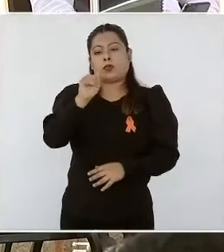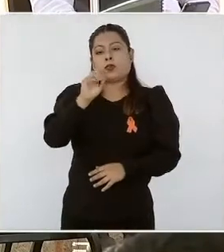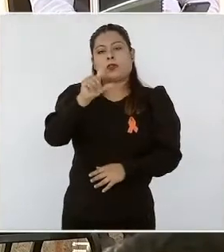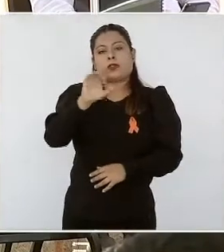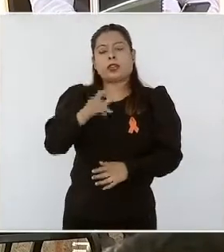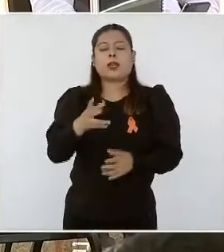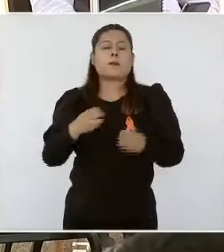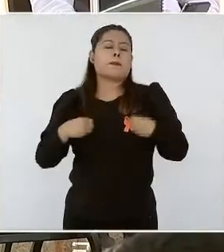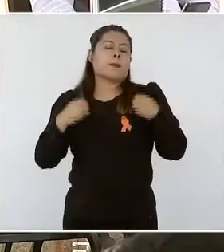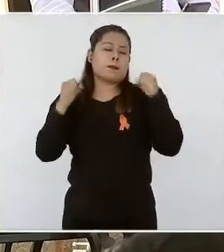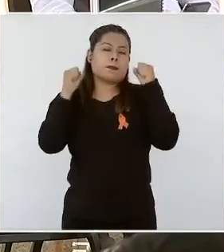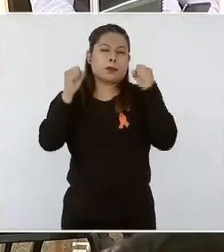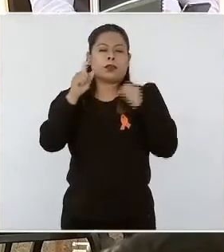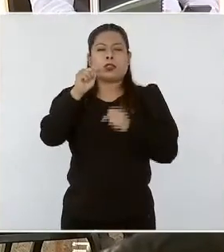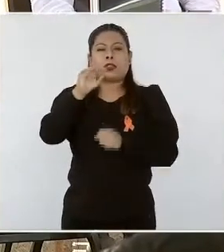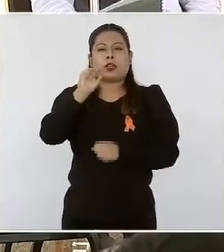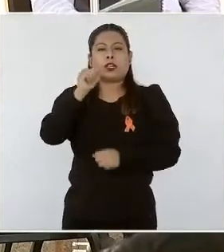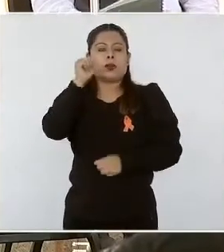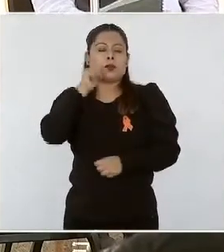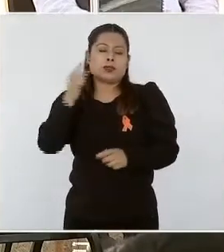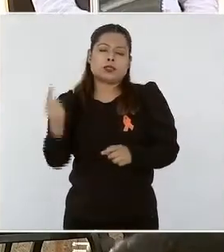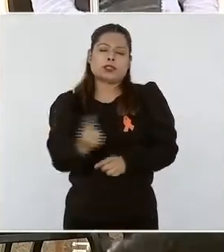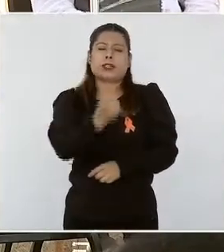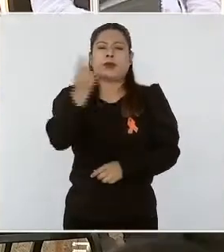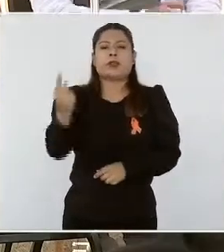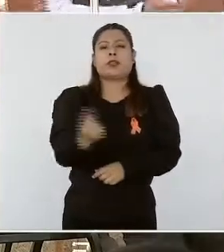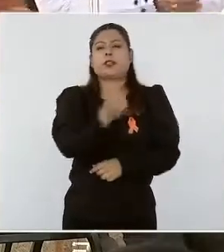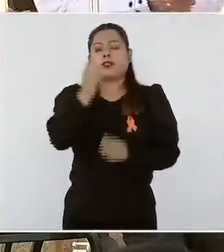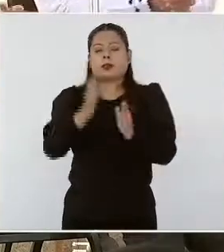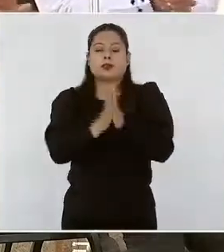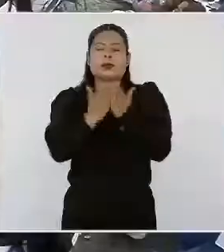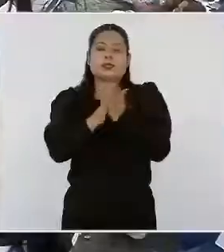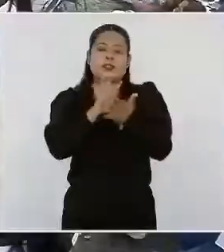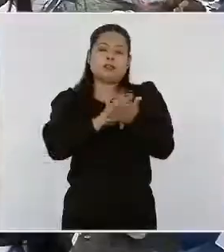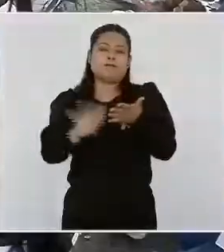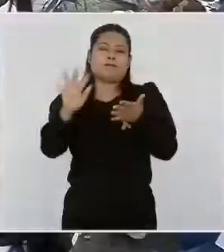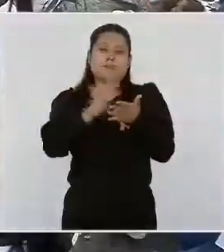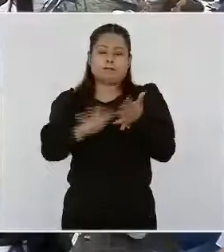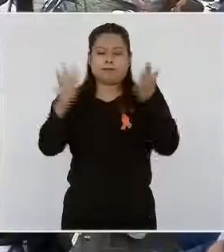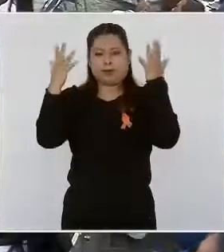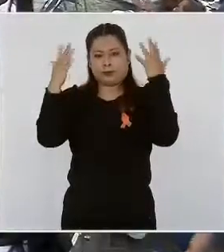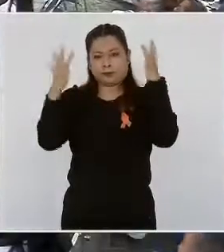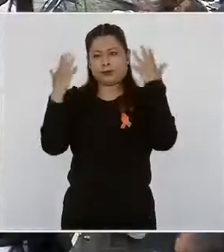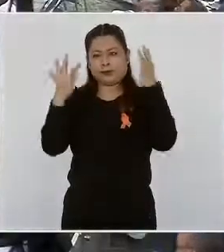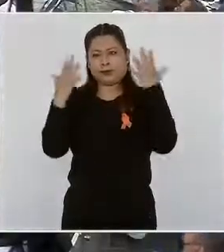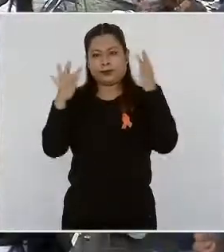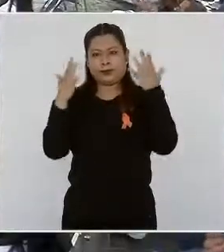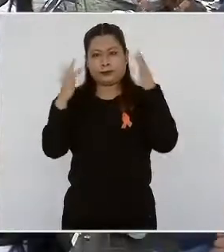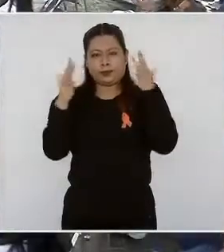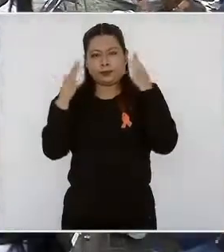viva Francisco Toledo por siempre, que vivan ¡bravo! Los libros y la literatura.